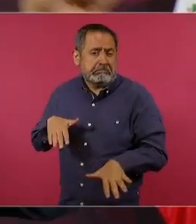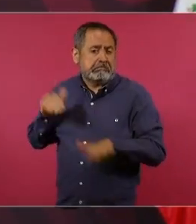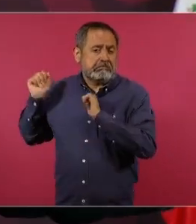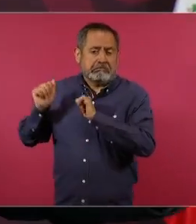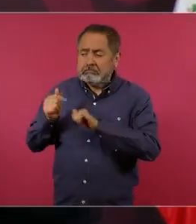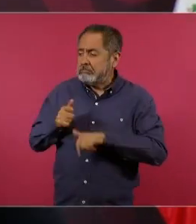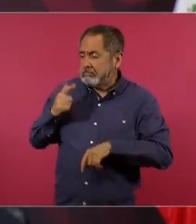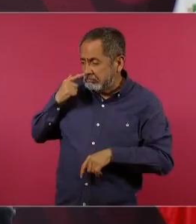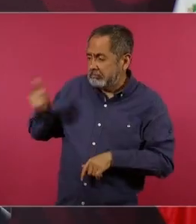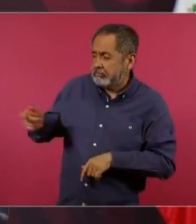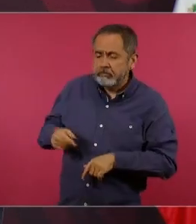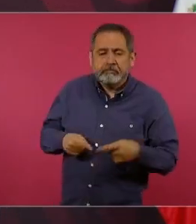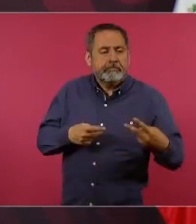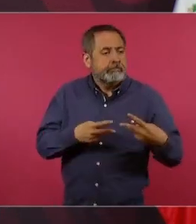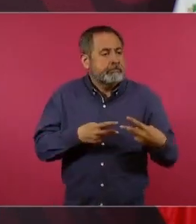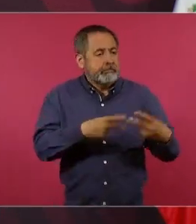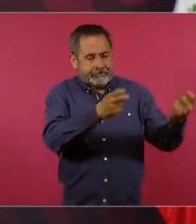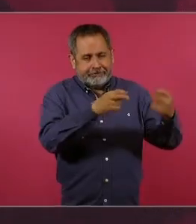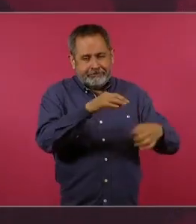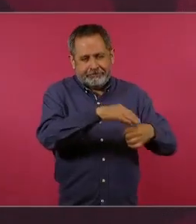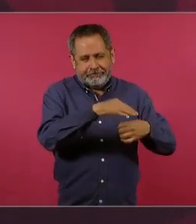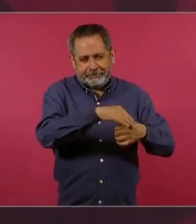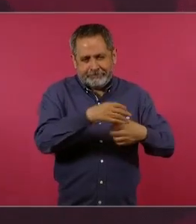los que se roban la elección,